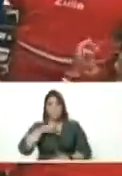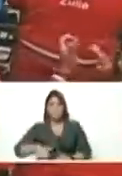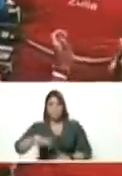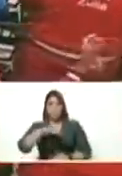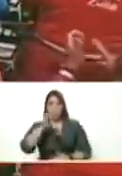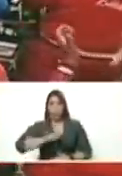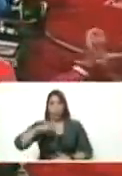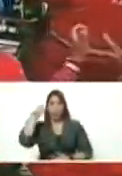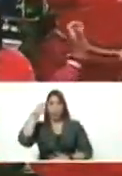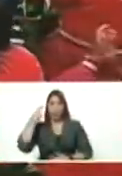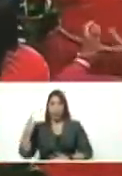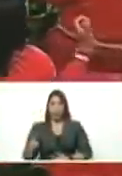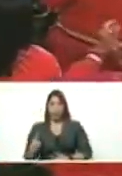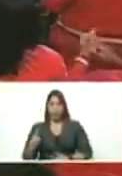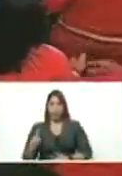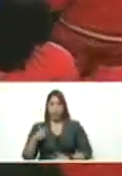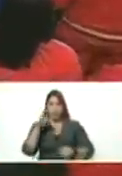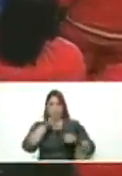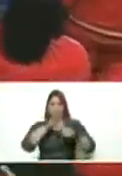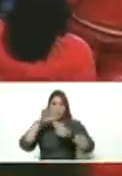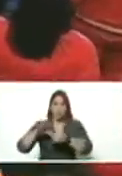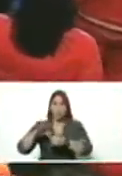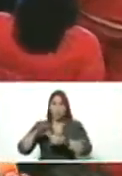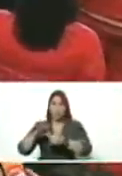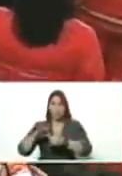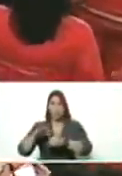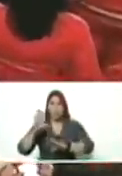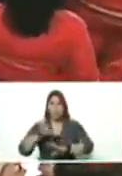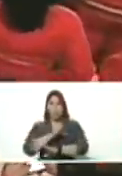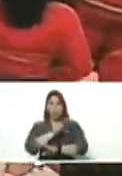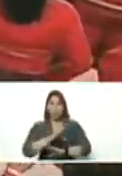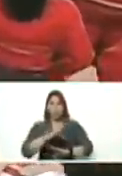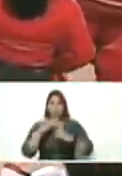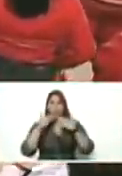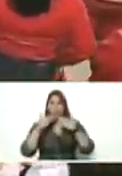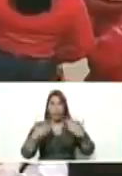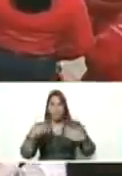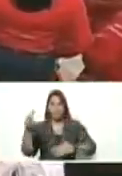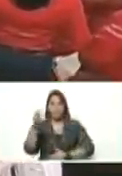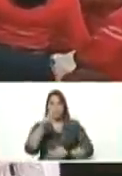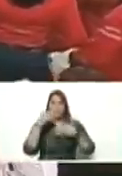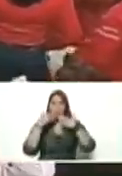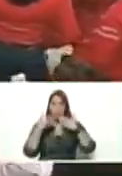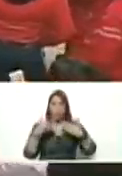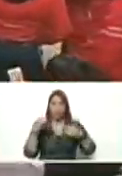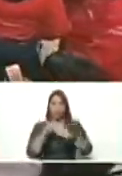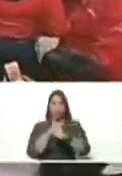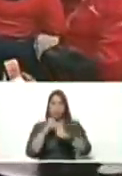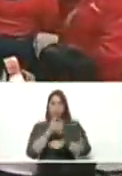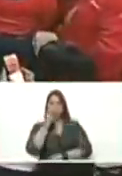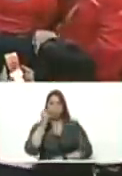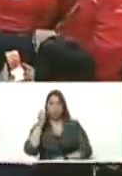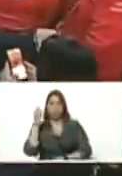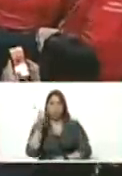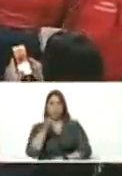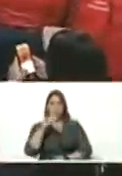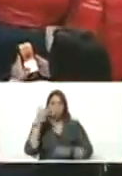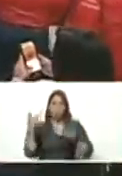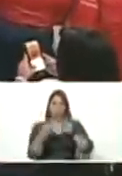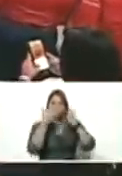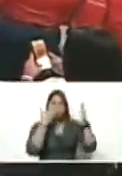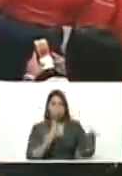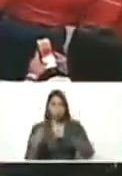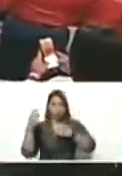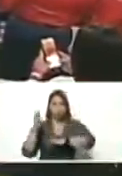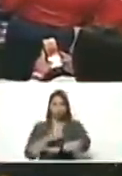Primera. La siembra del cantor. Muchas gracias, Venezuela. Clase obrera de Venezuela. Adelante